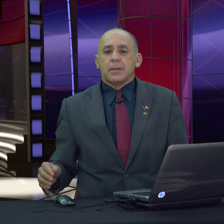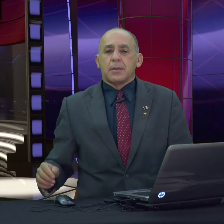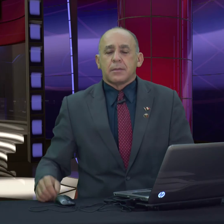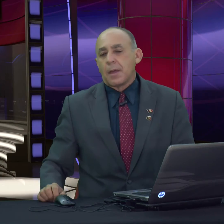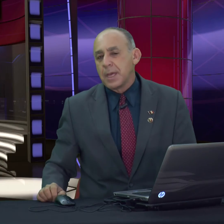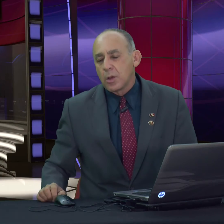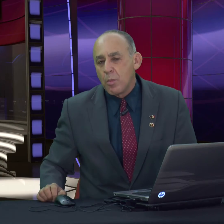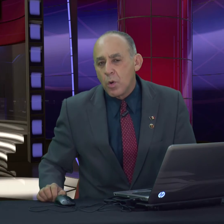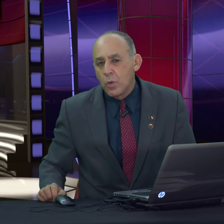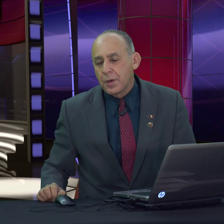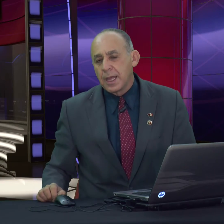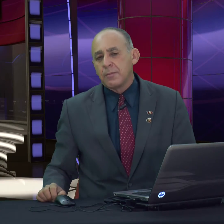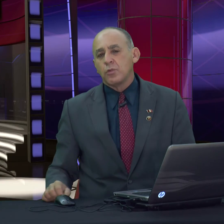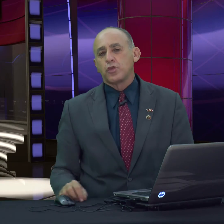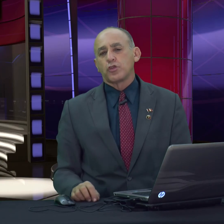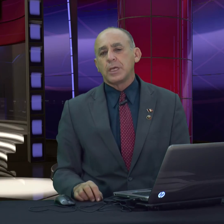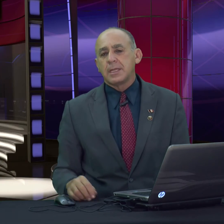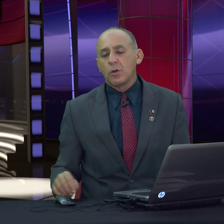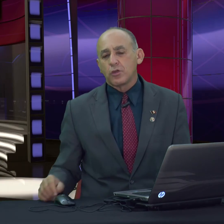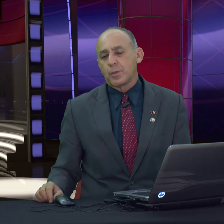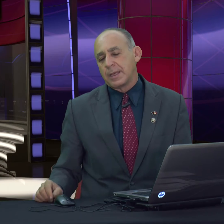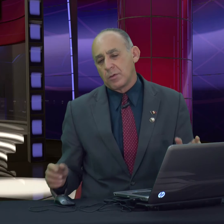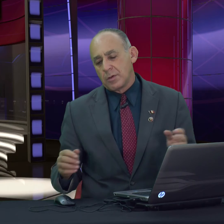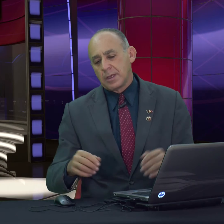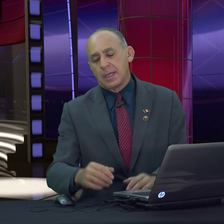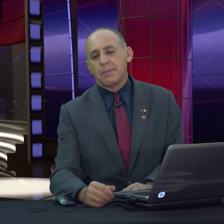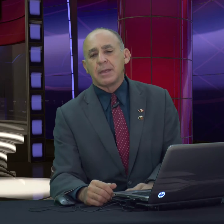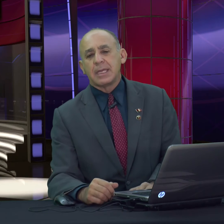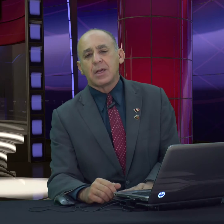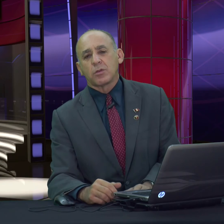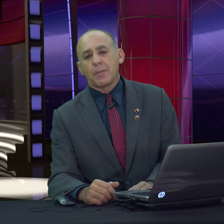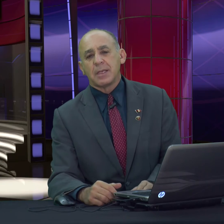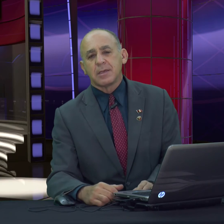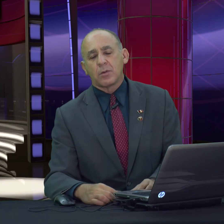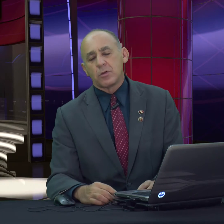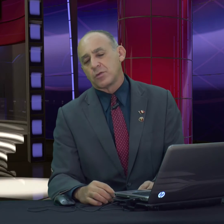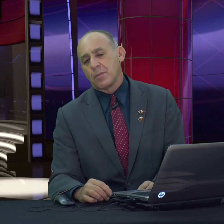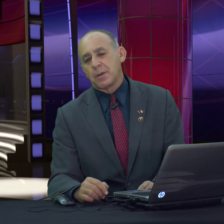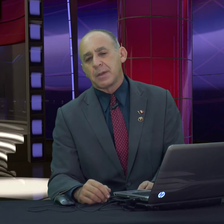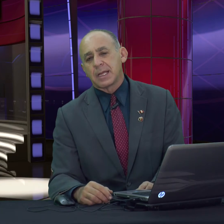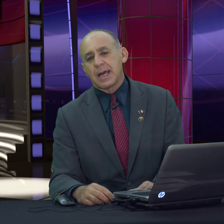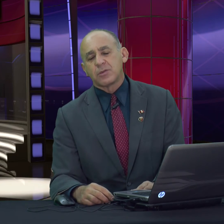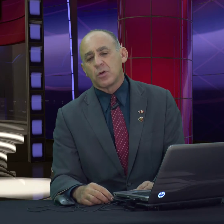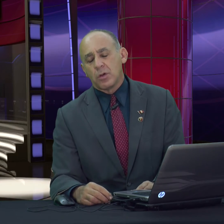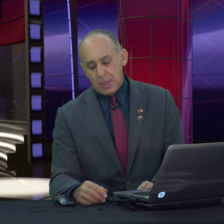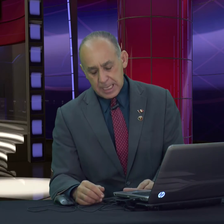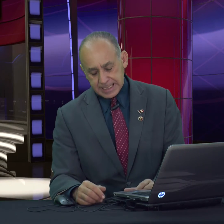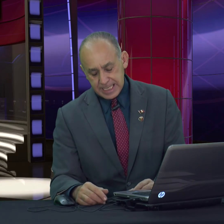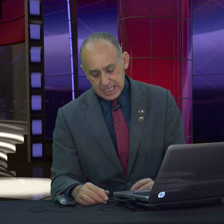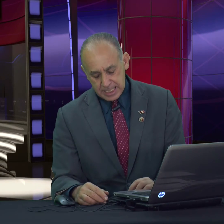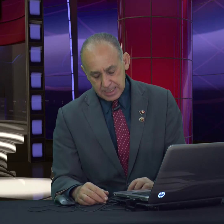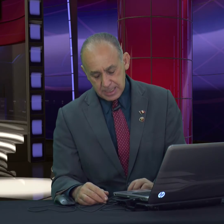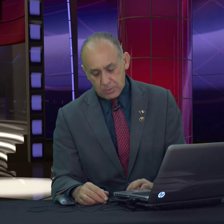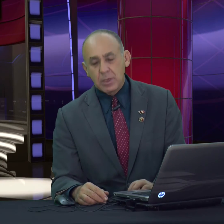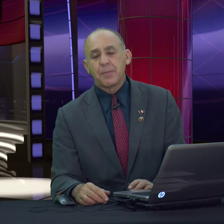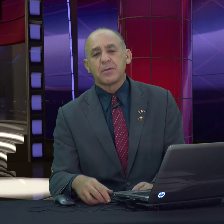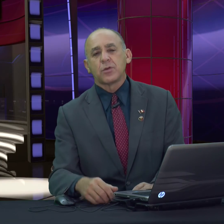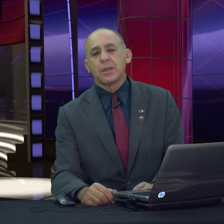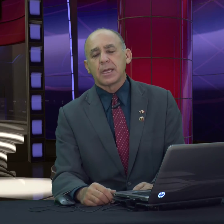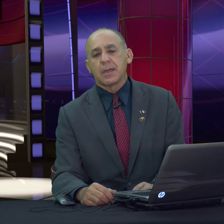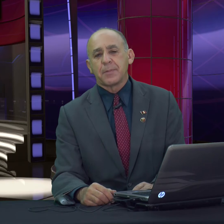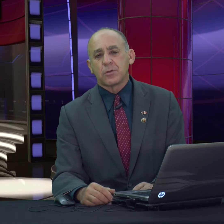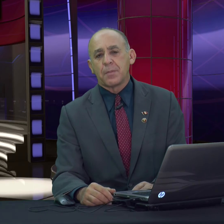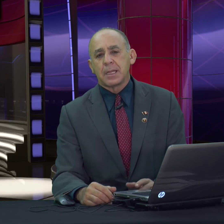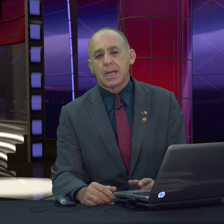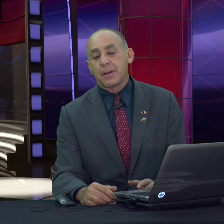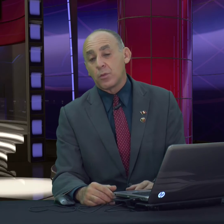esto. También, como ocurre en muchos sitios, bueno, en México también se conoció el primer caso acerca de una persona